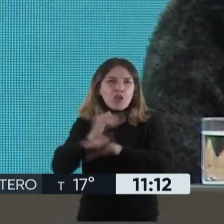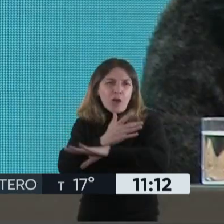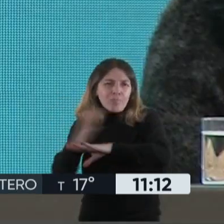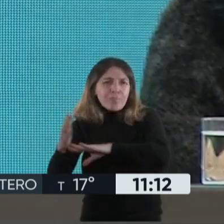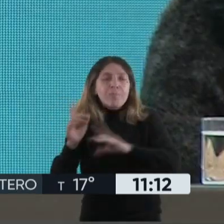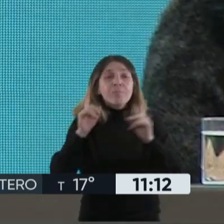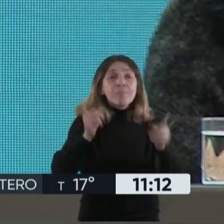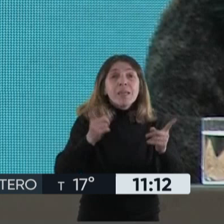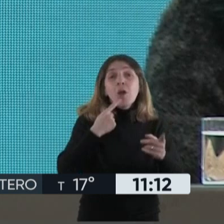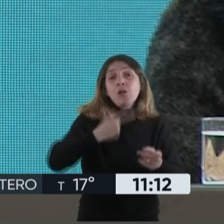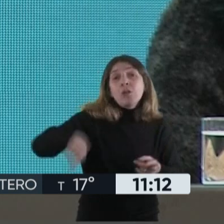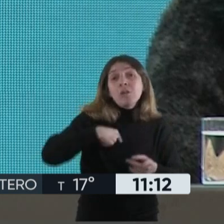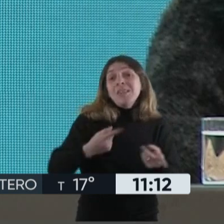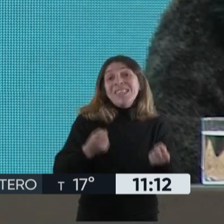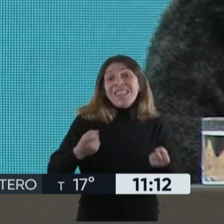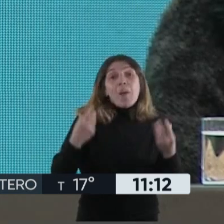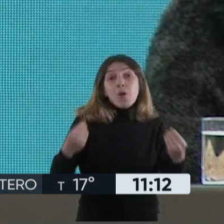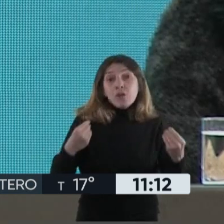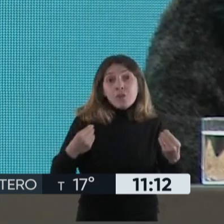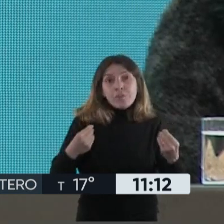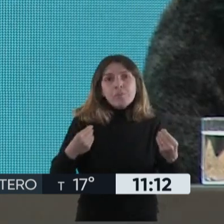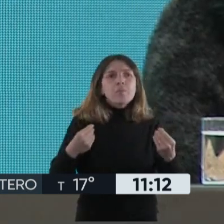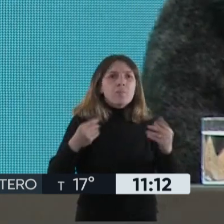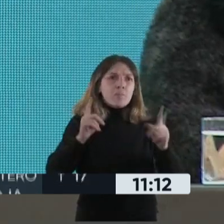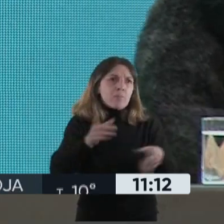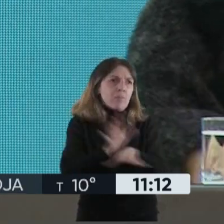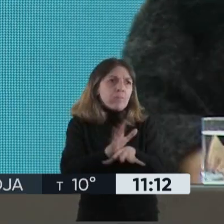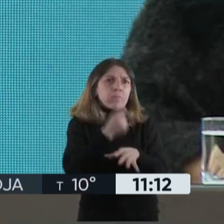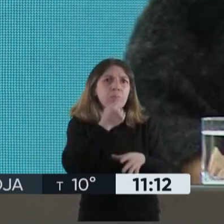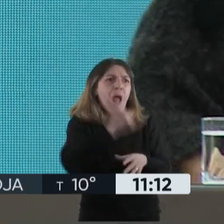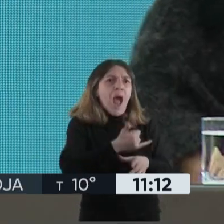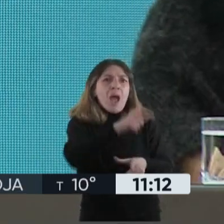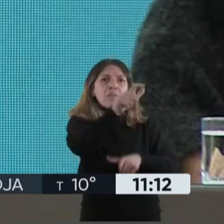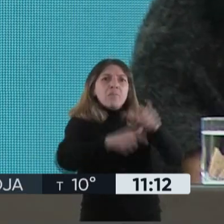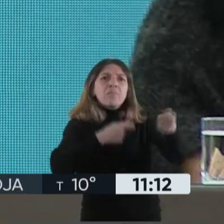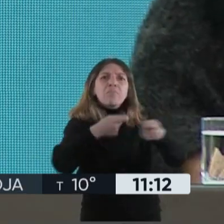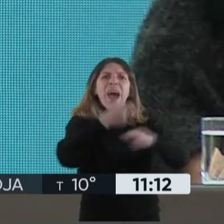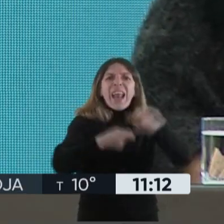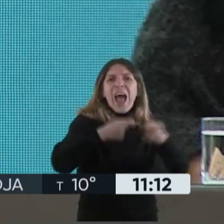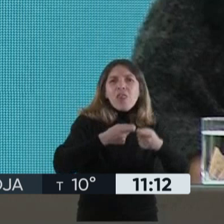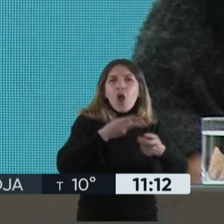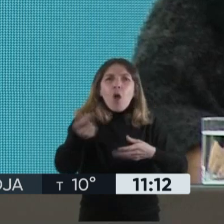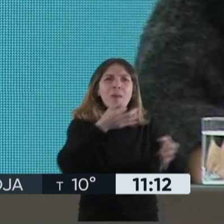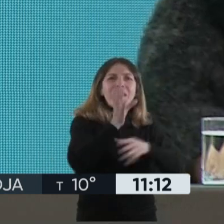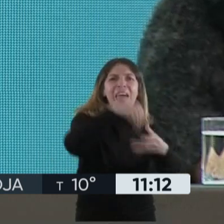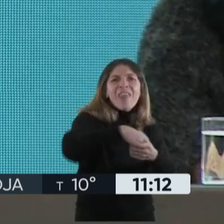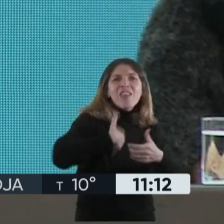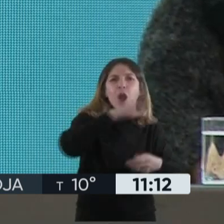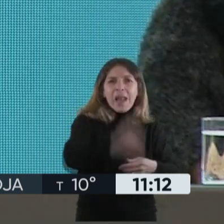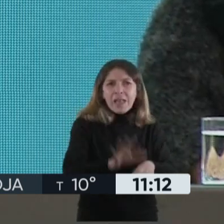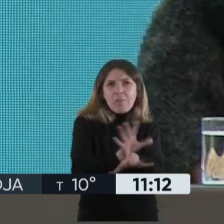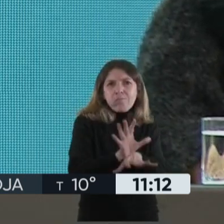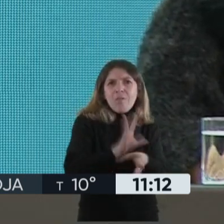La necesidad de tener en cuenta y premiar a la mayor cobertura del mercado interno es fundamental para el